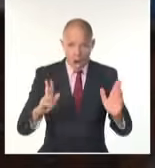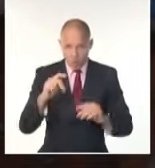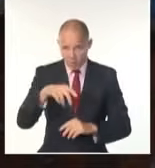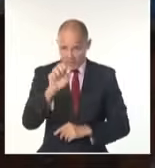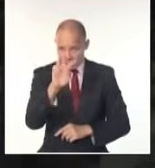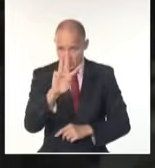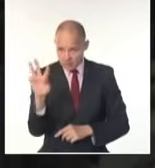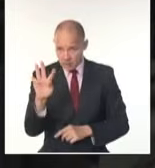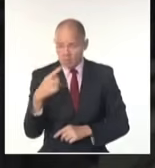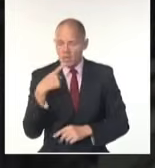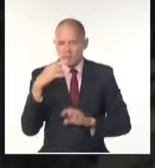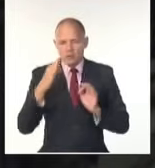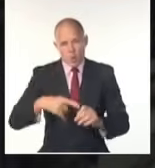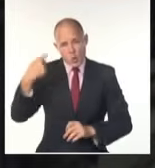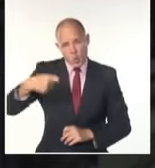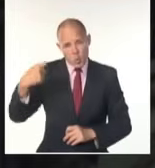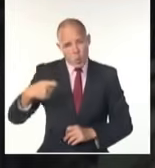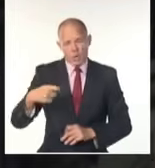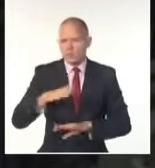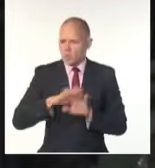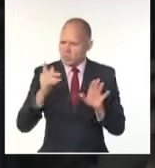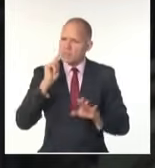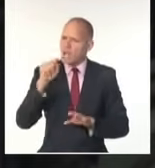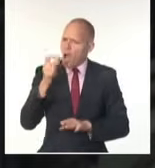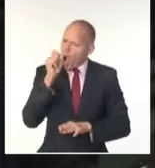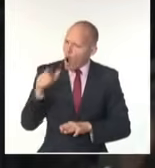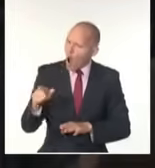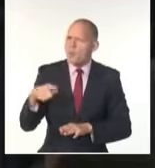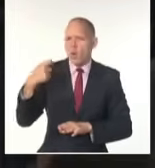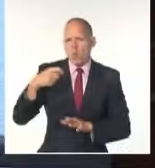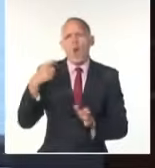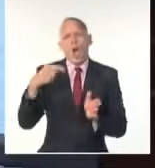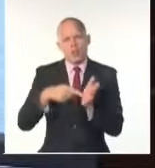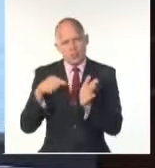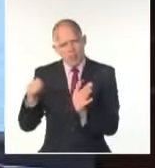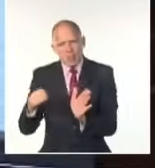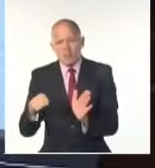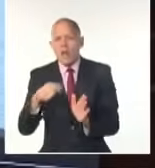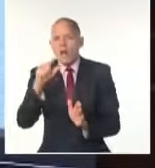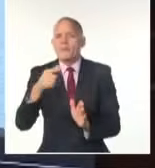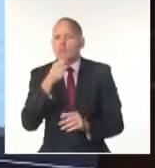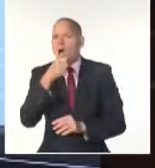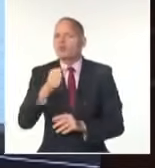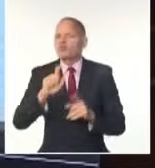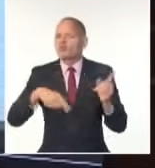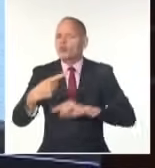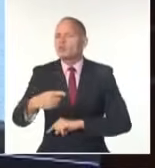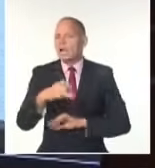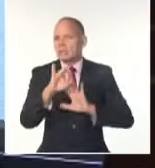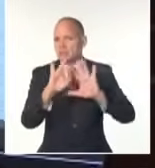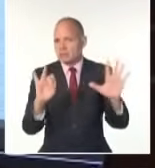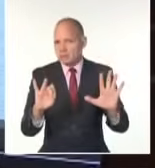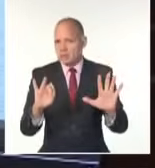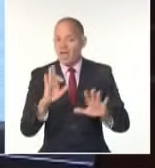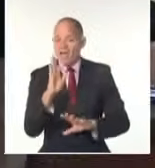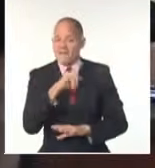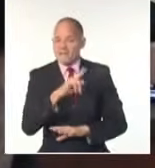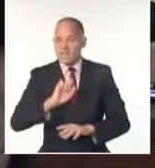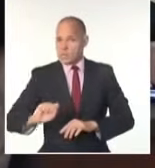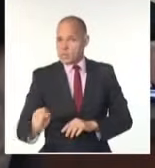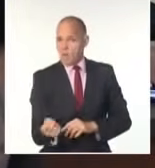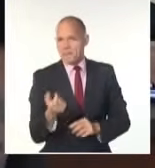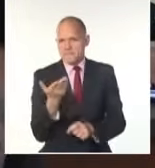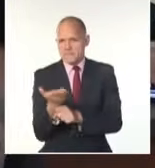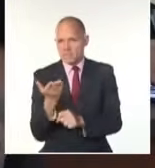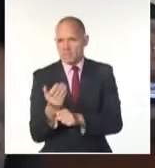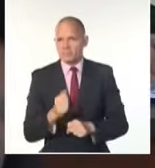realizó con todas las garantías procesales para los 7 acusados. La fiscalía solicitó medidas severas. Por el hecho de